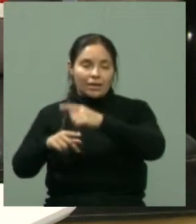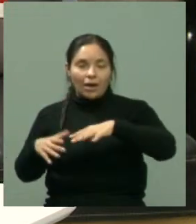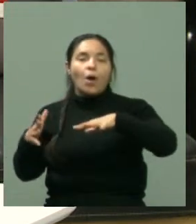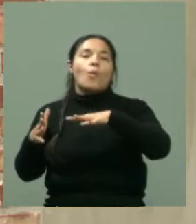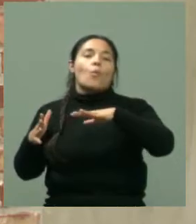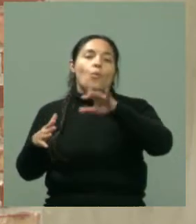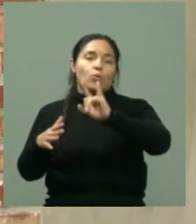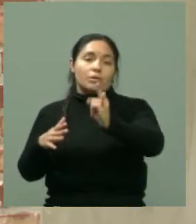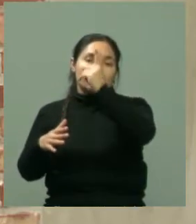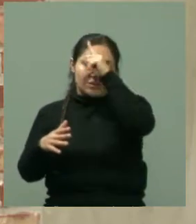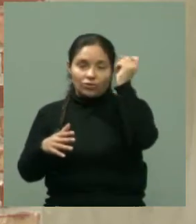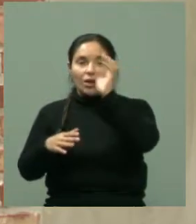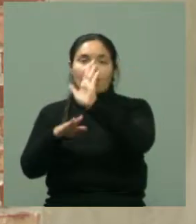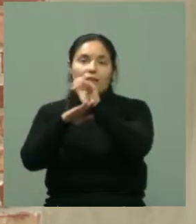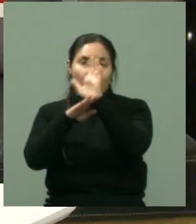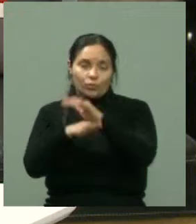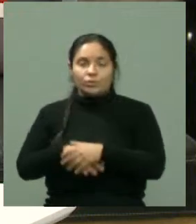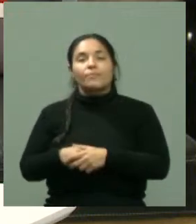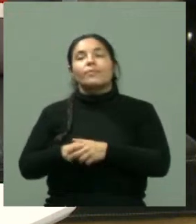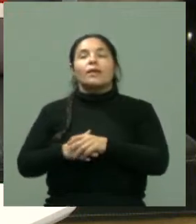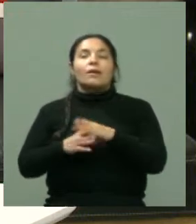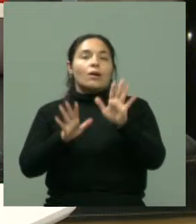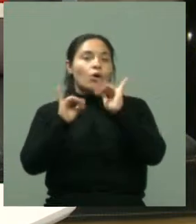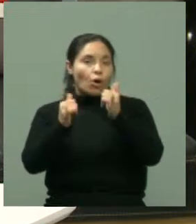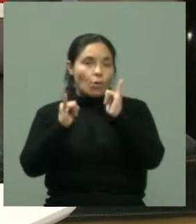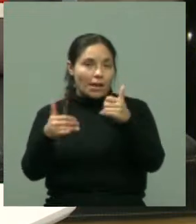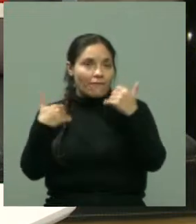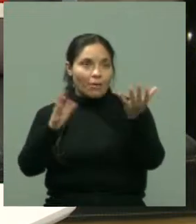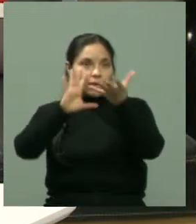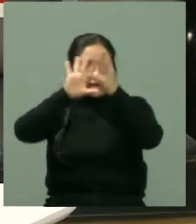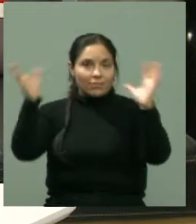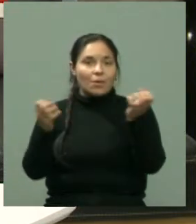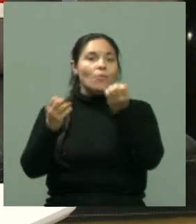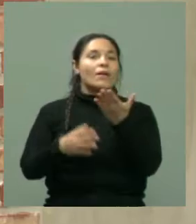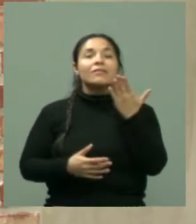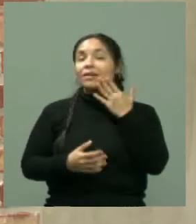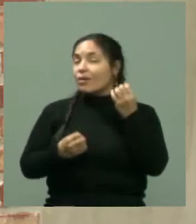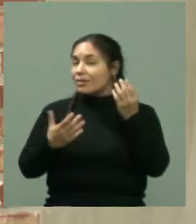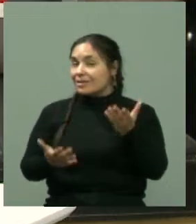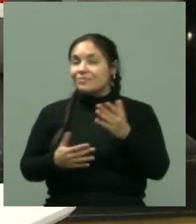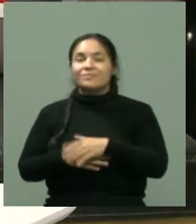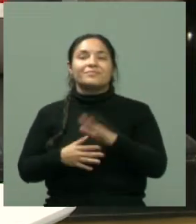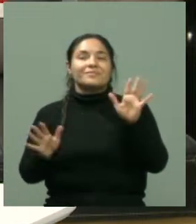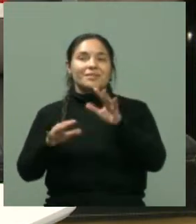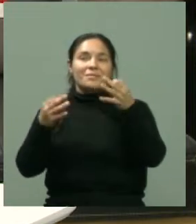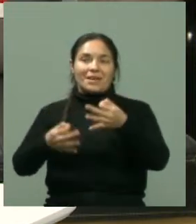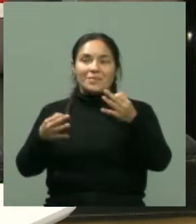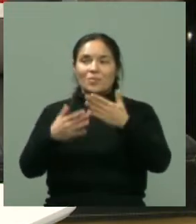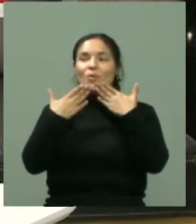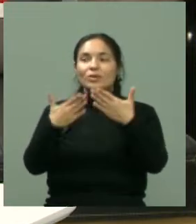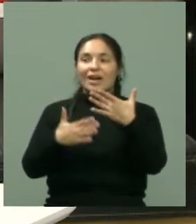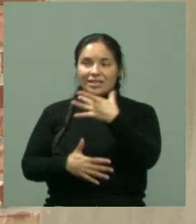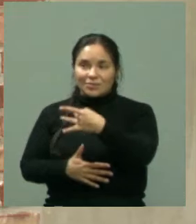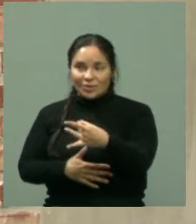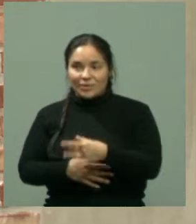Cuyo. De Jóvenes por el Clima, representantes aquí en Mendoza. Sí. Bienvenidas a las dos, ¿cómo están? Bien, todo bien. Gracias por el espacio. Igual.